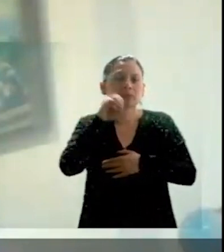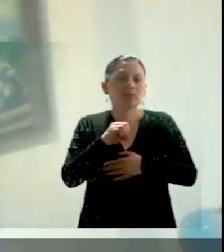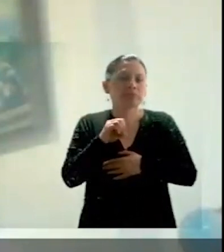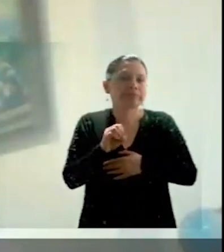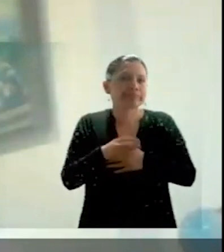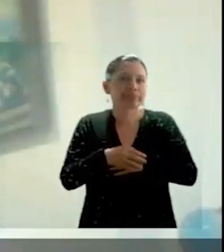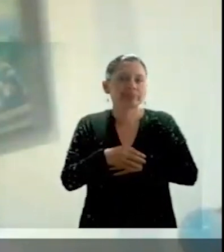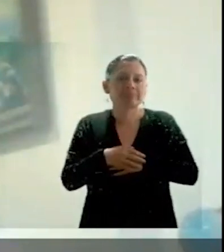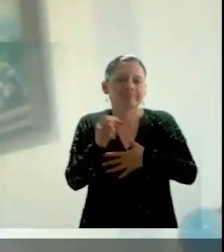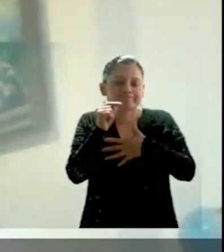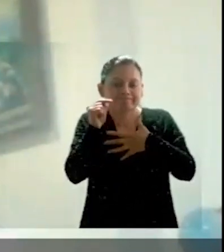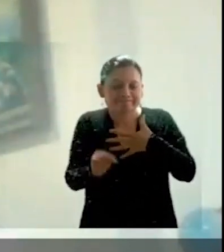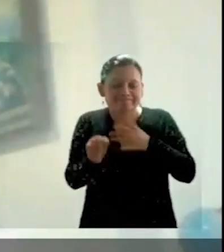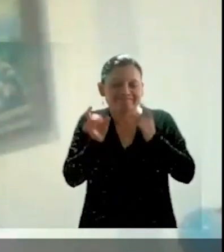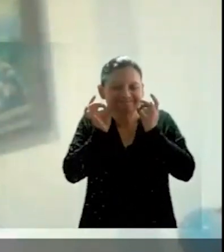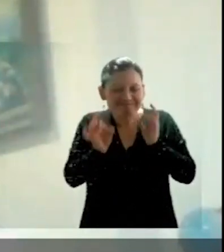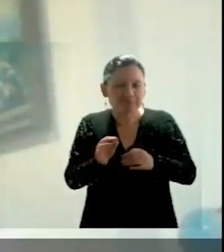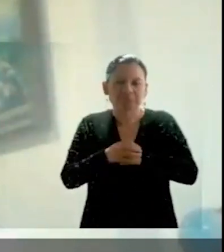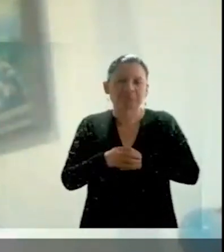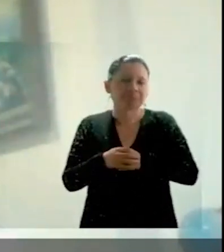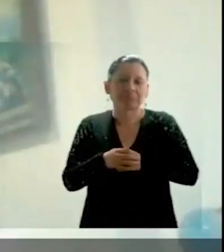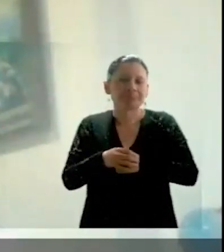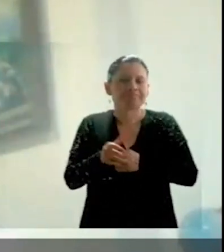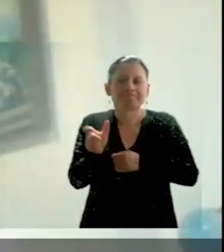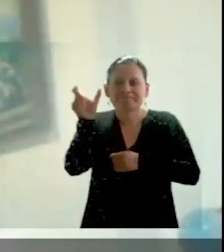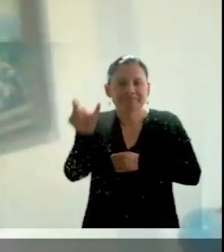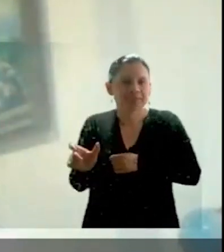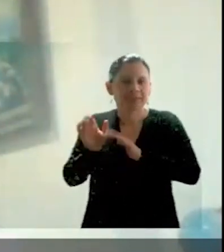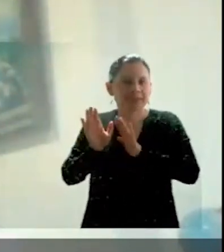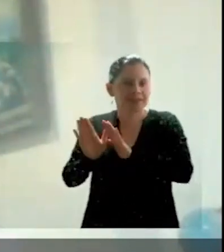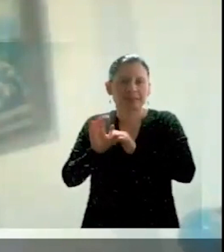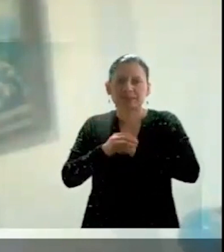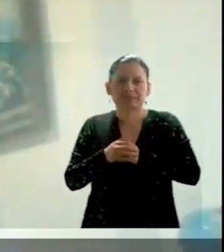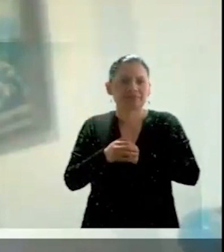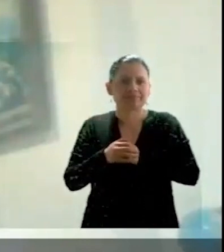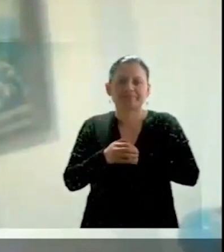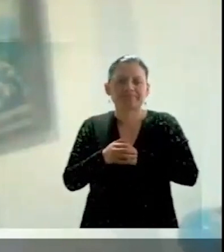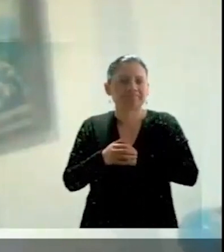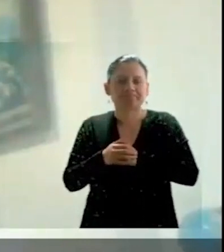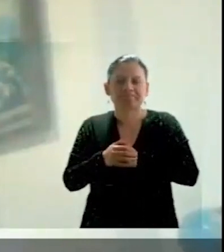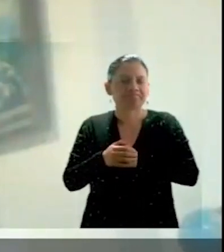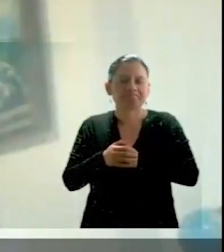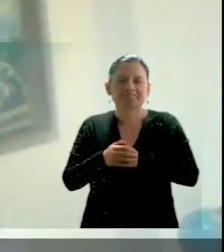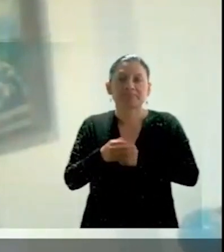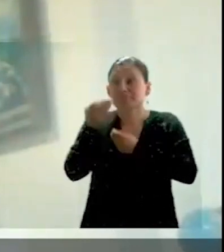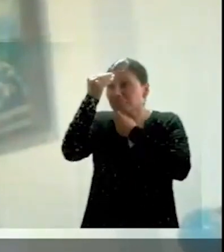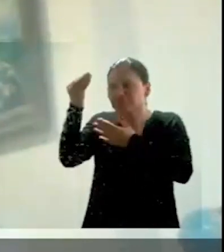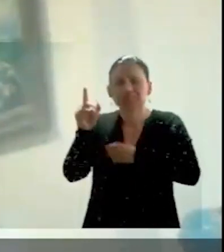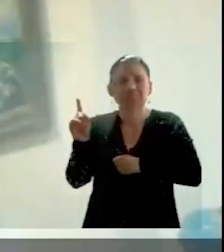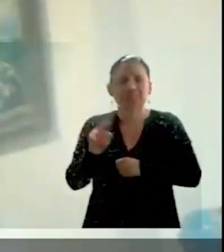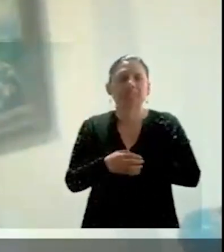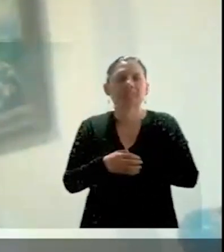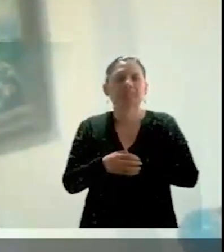sea apoyado con otras medidas más gravosas, esa persona no cumple.